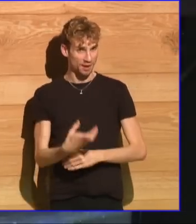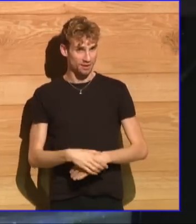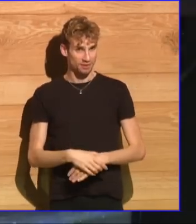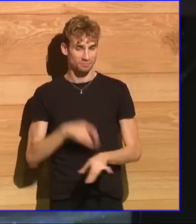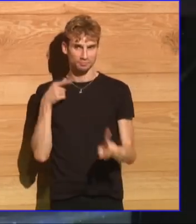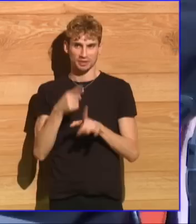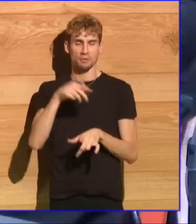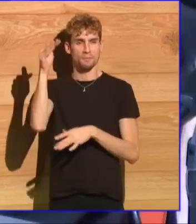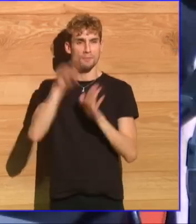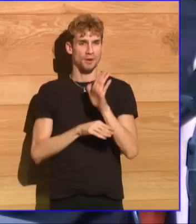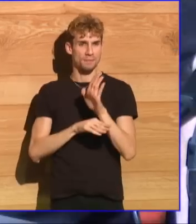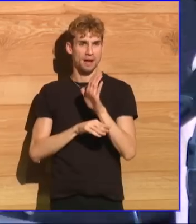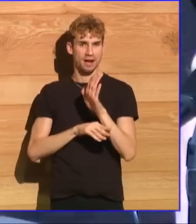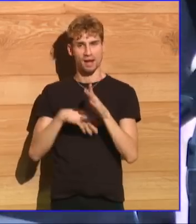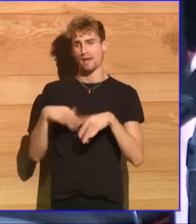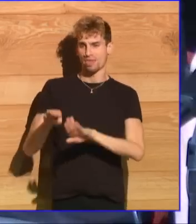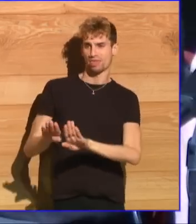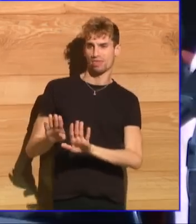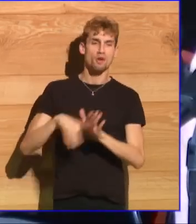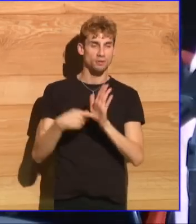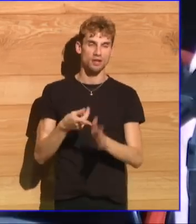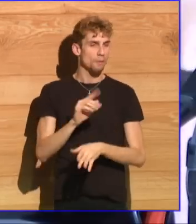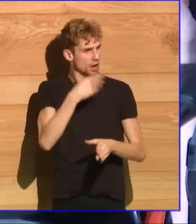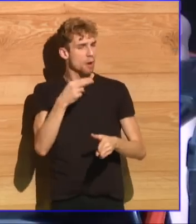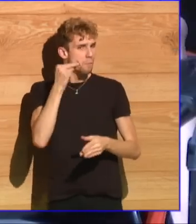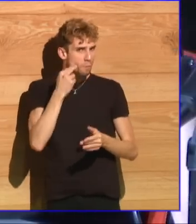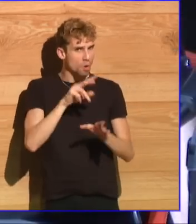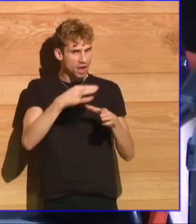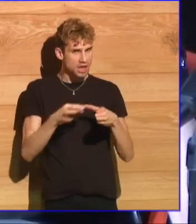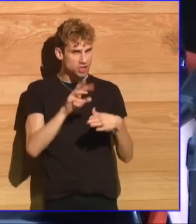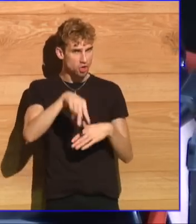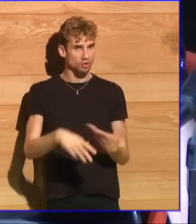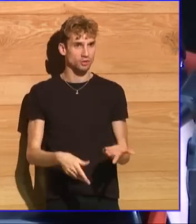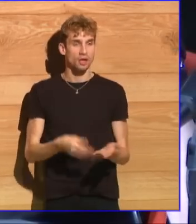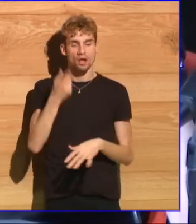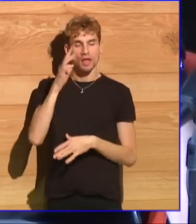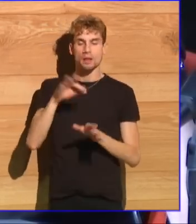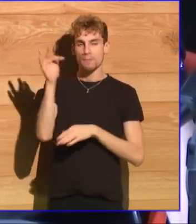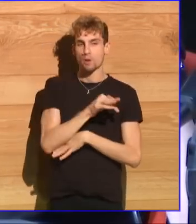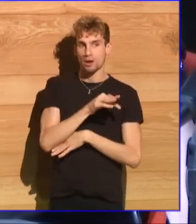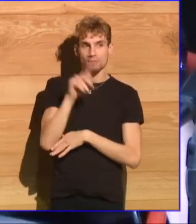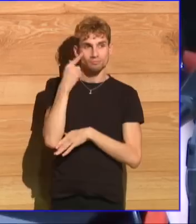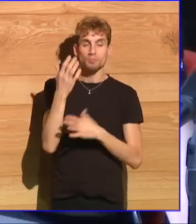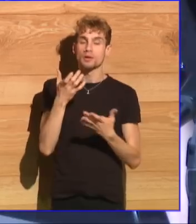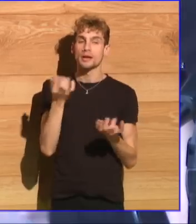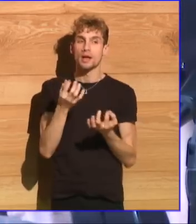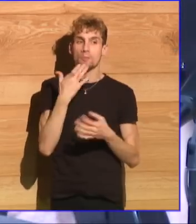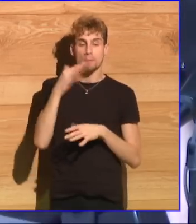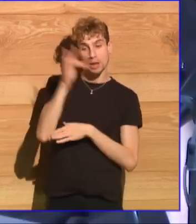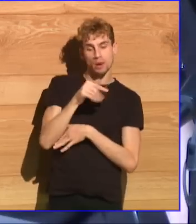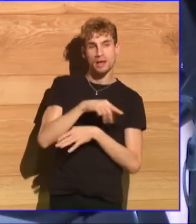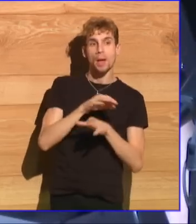programa una bolsa? Pero que son bombones, troncos. Callaos. Chicos, en esta película vemos como una y otra vez los bombones de licor